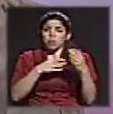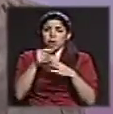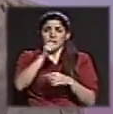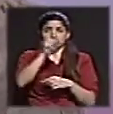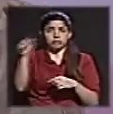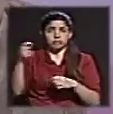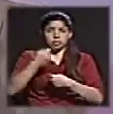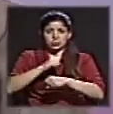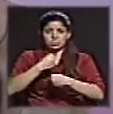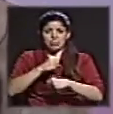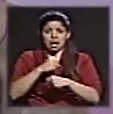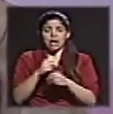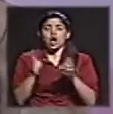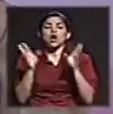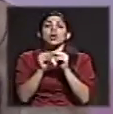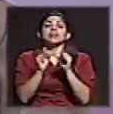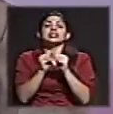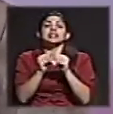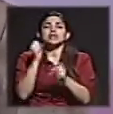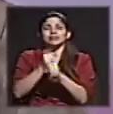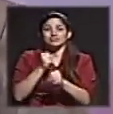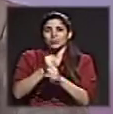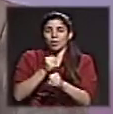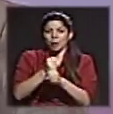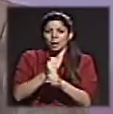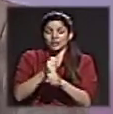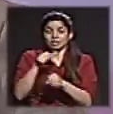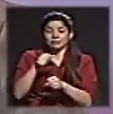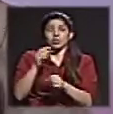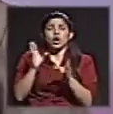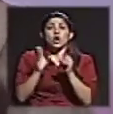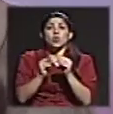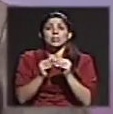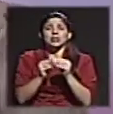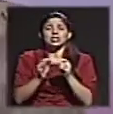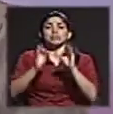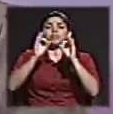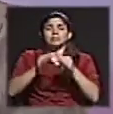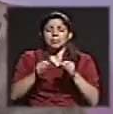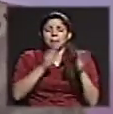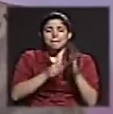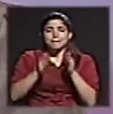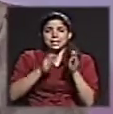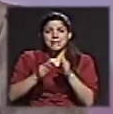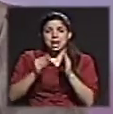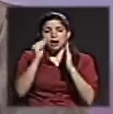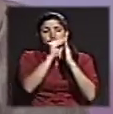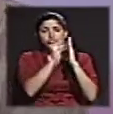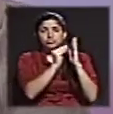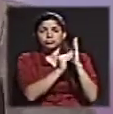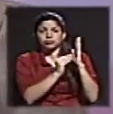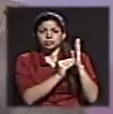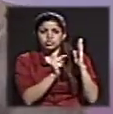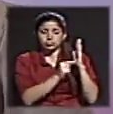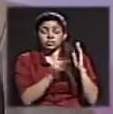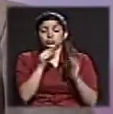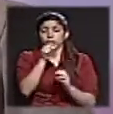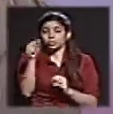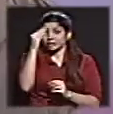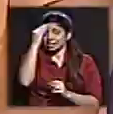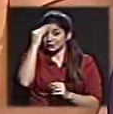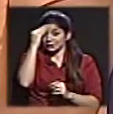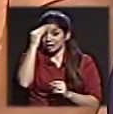municipalidad es la Comisión de Obras, que es una comisión que define el planeamiento territorial. Pero ustedes saben